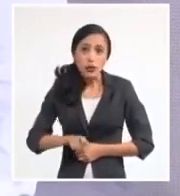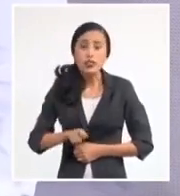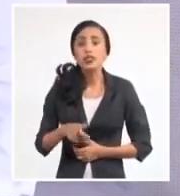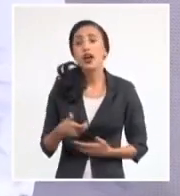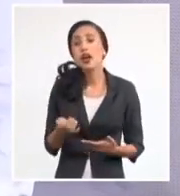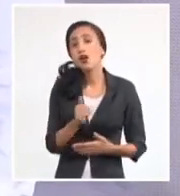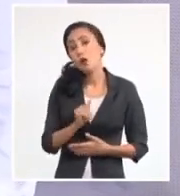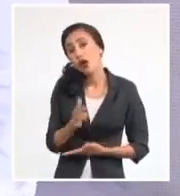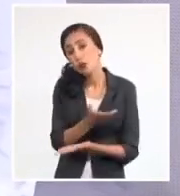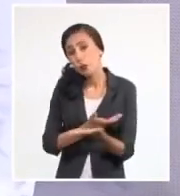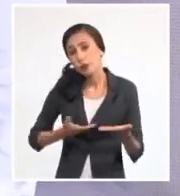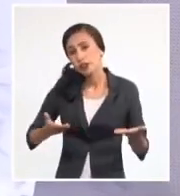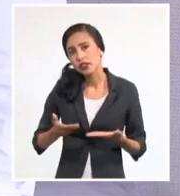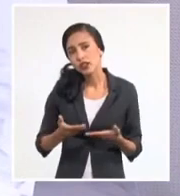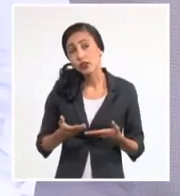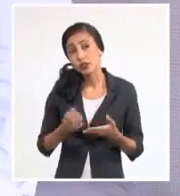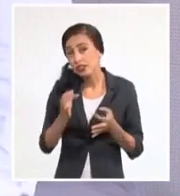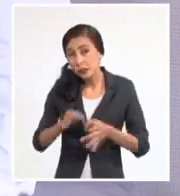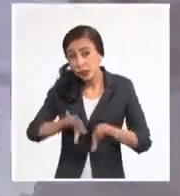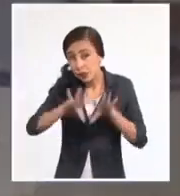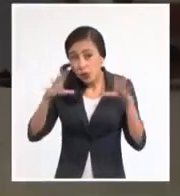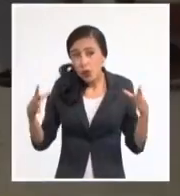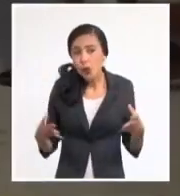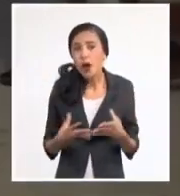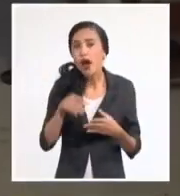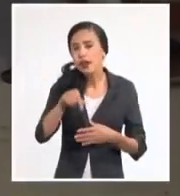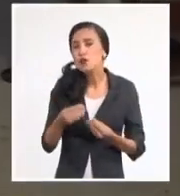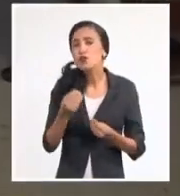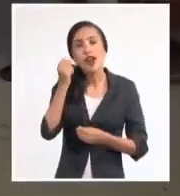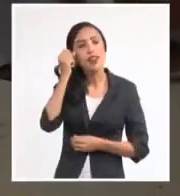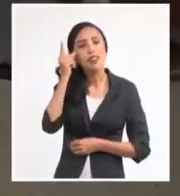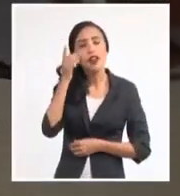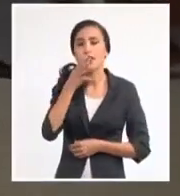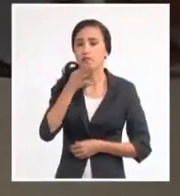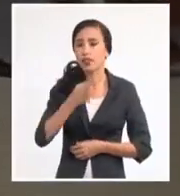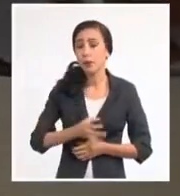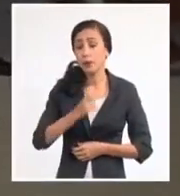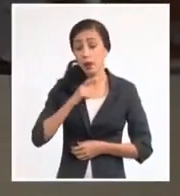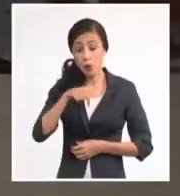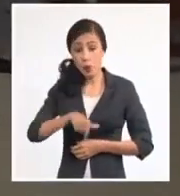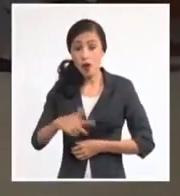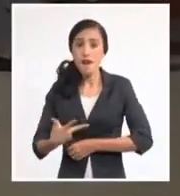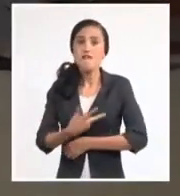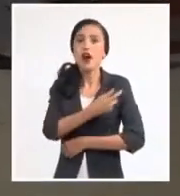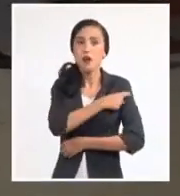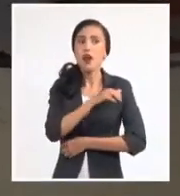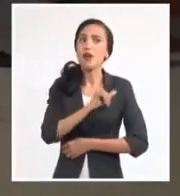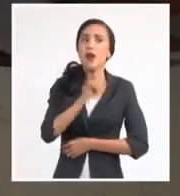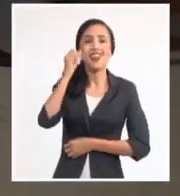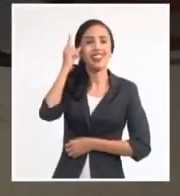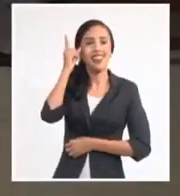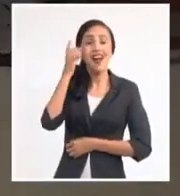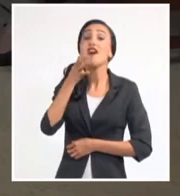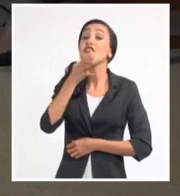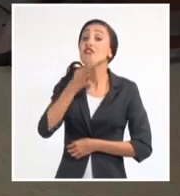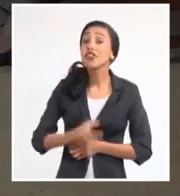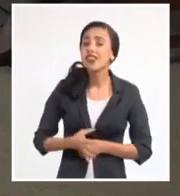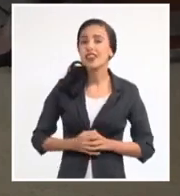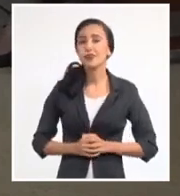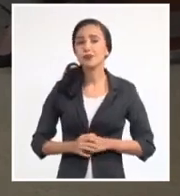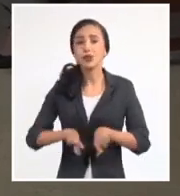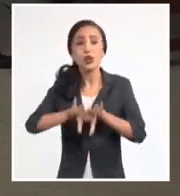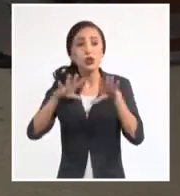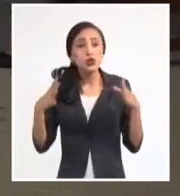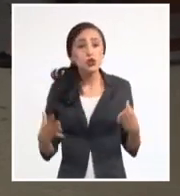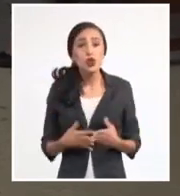tremendas, ¿dónde no está Fidel realmente? Está en esas vacunas que tenemos hoy, todo lo que se creó para llegar hasta hoy, porque